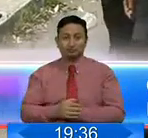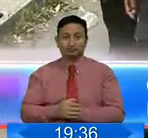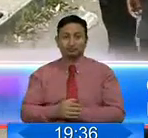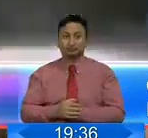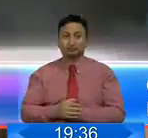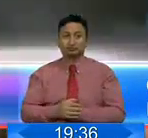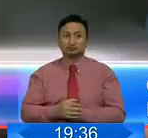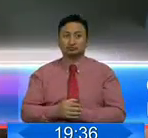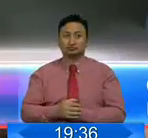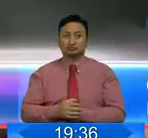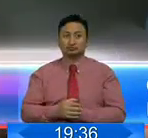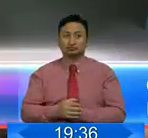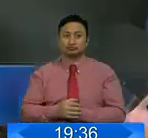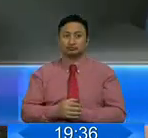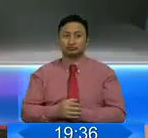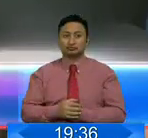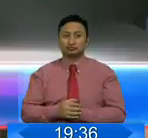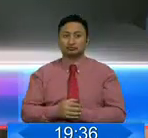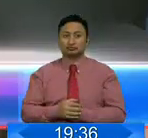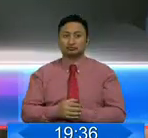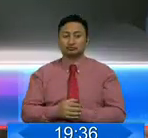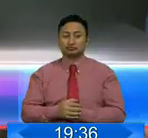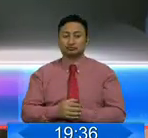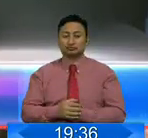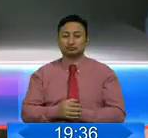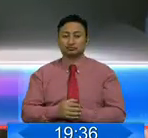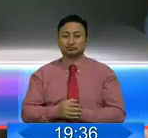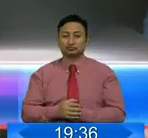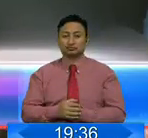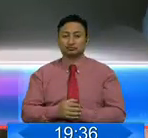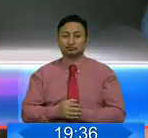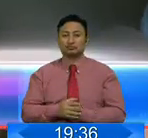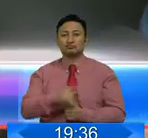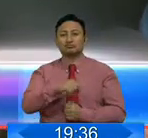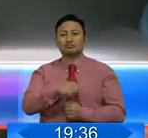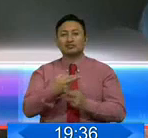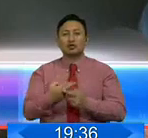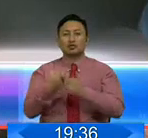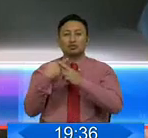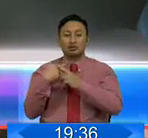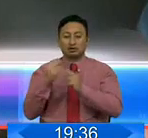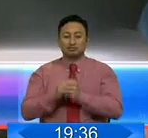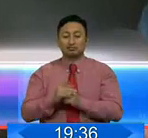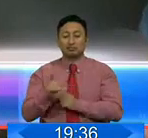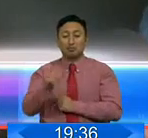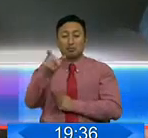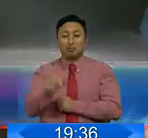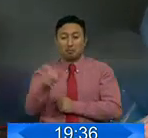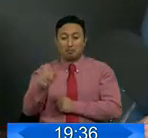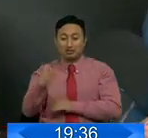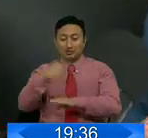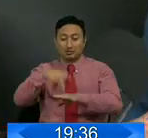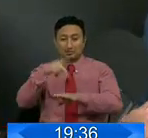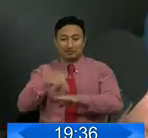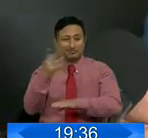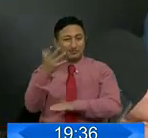en la capital. No hay una asignación, una dedicación y recursos humanos